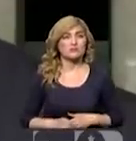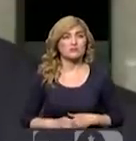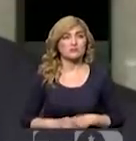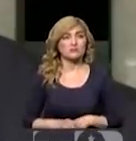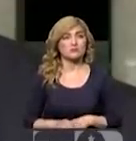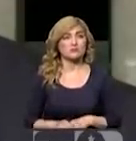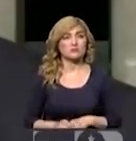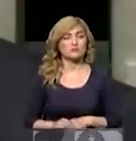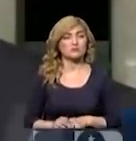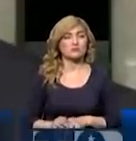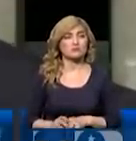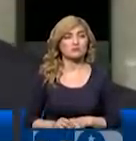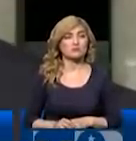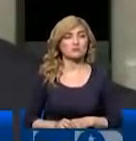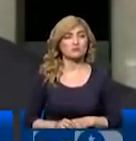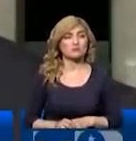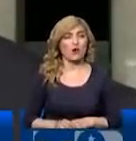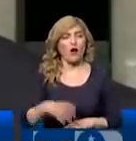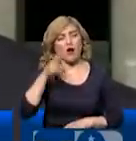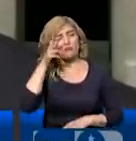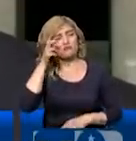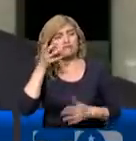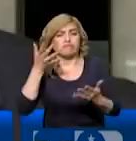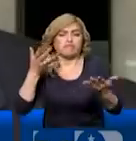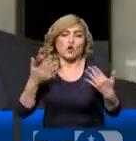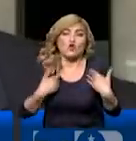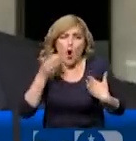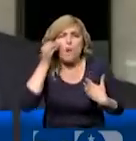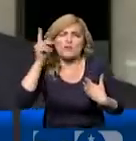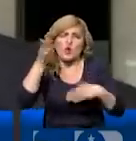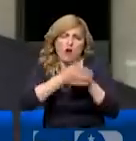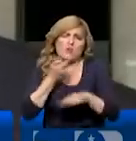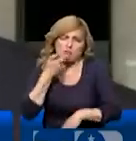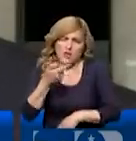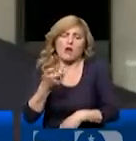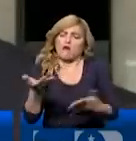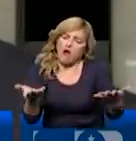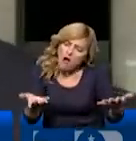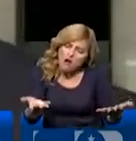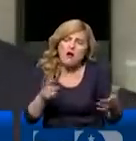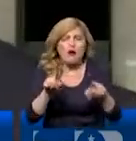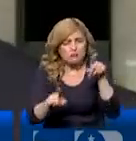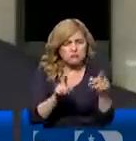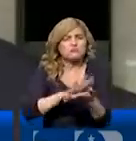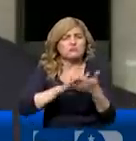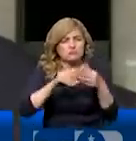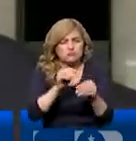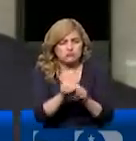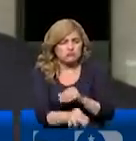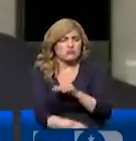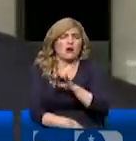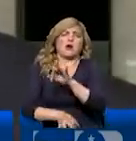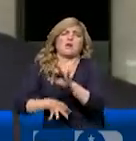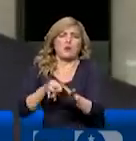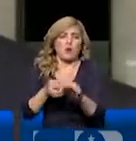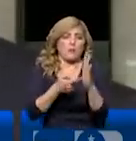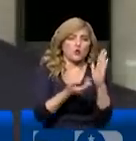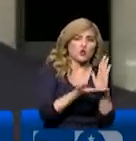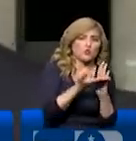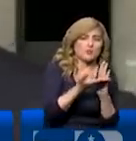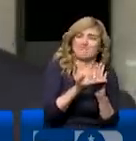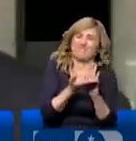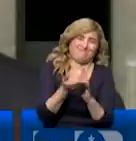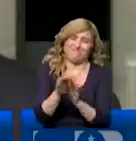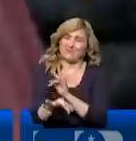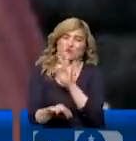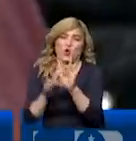que hay medidas, como la dije en el Pleno, que pueden perfectamente suplantar a estos tributos que